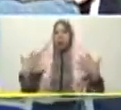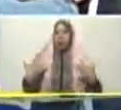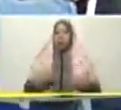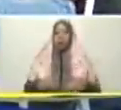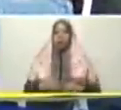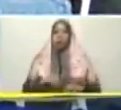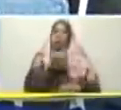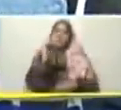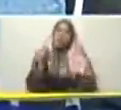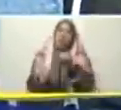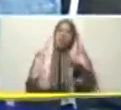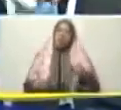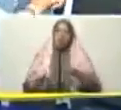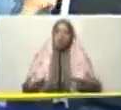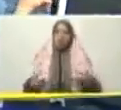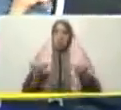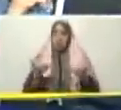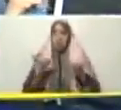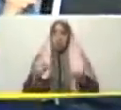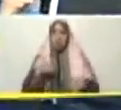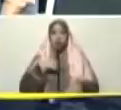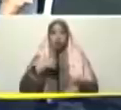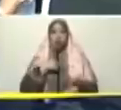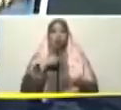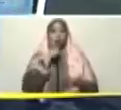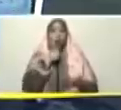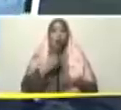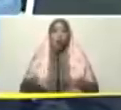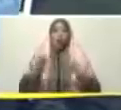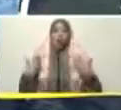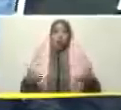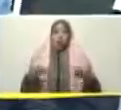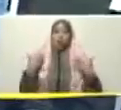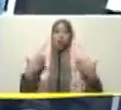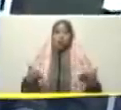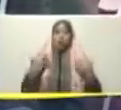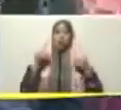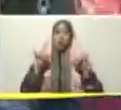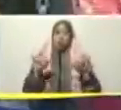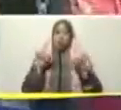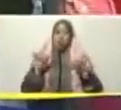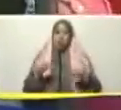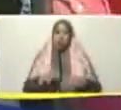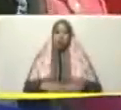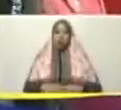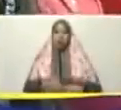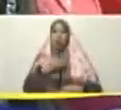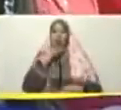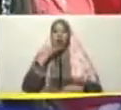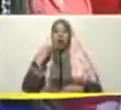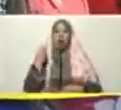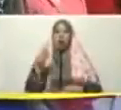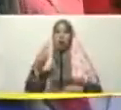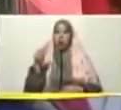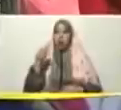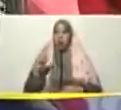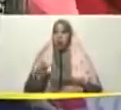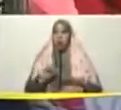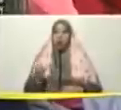bueno por eso mismo yo ahora mismo yo tengo calor bueno por eso mismo a los jóvenes no le da calor